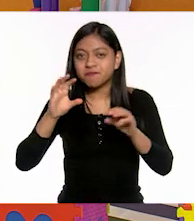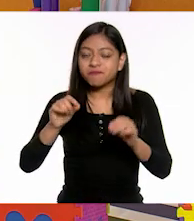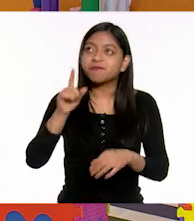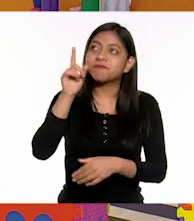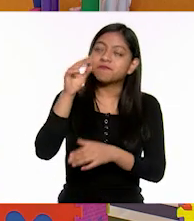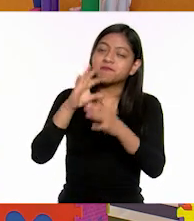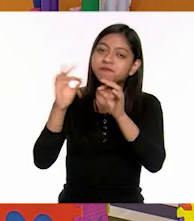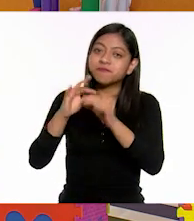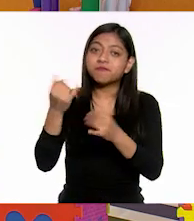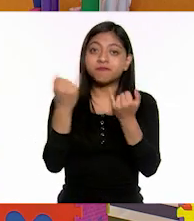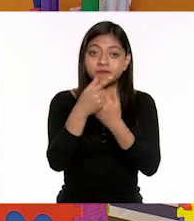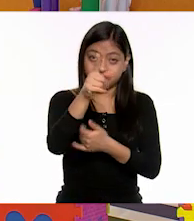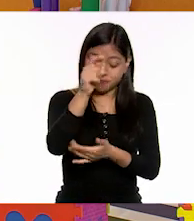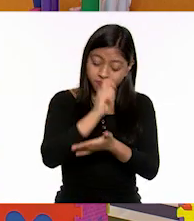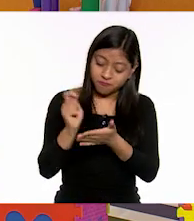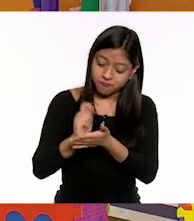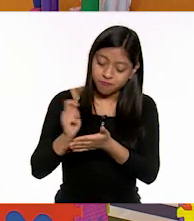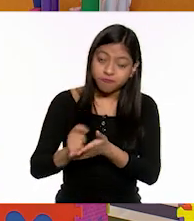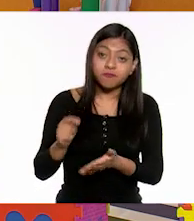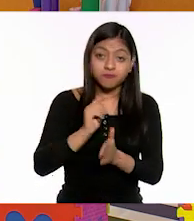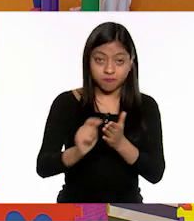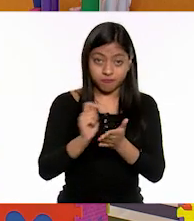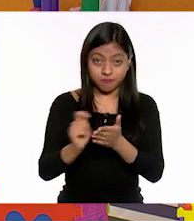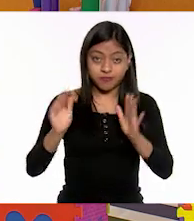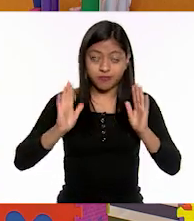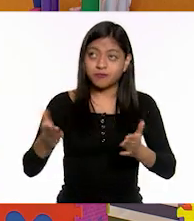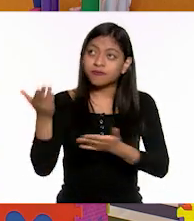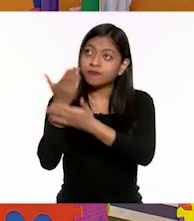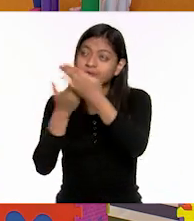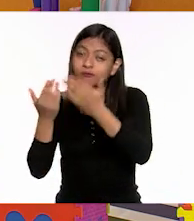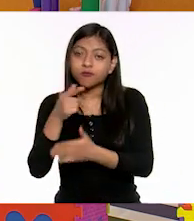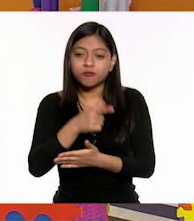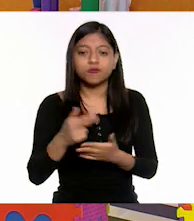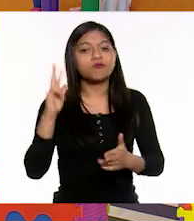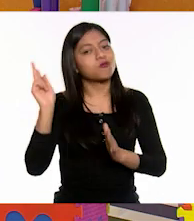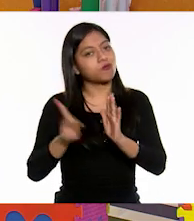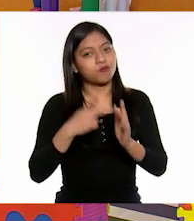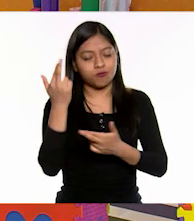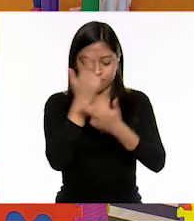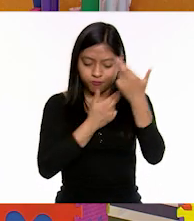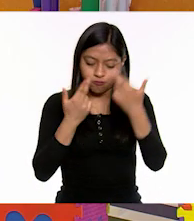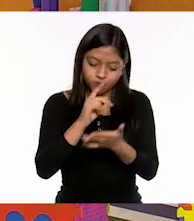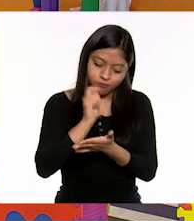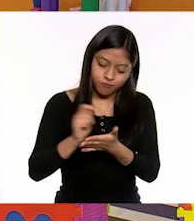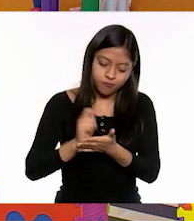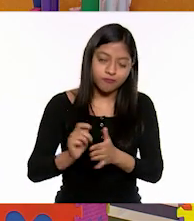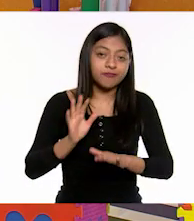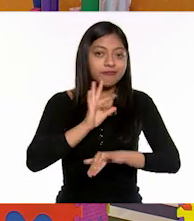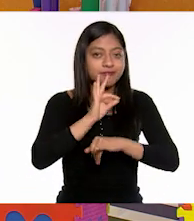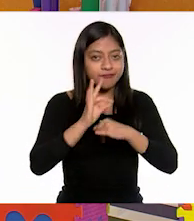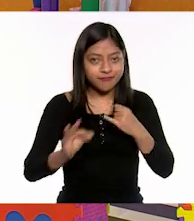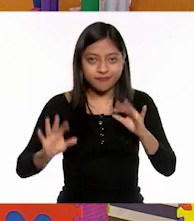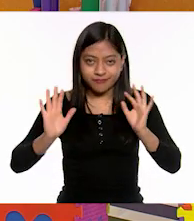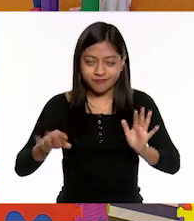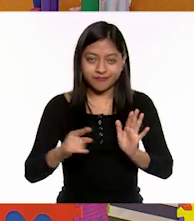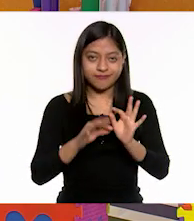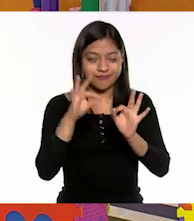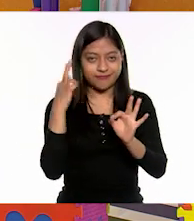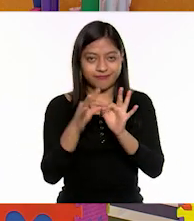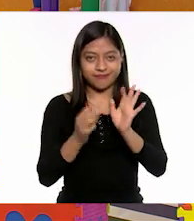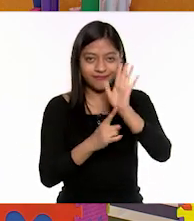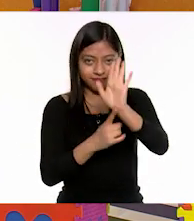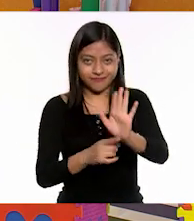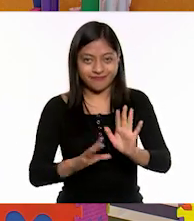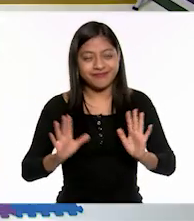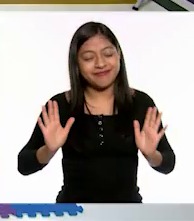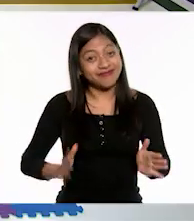redactar comparte tu texto a su revisión y finalmente a su versión final entonces